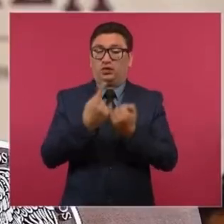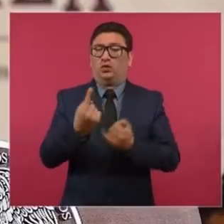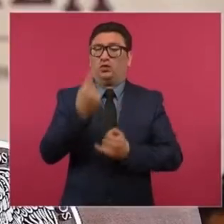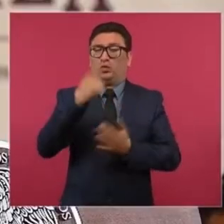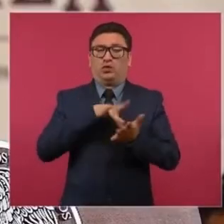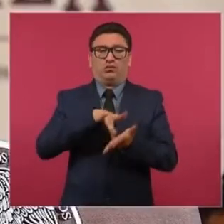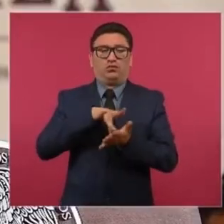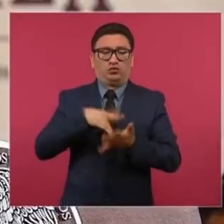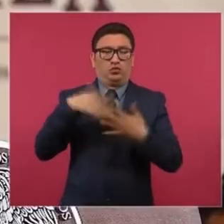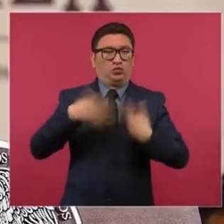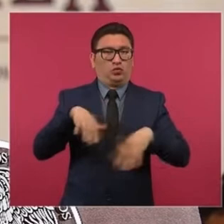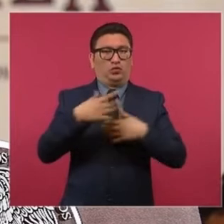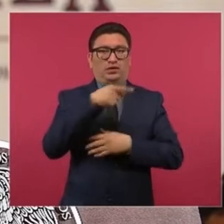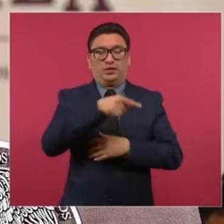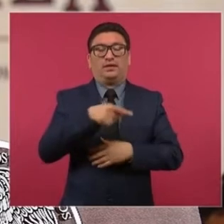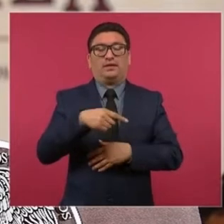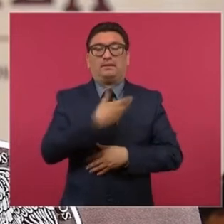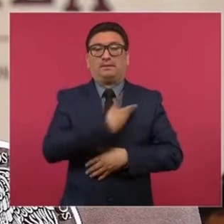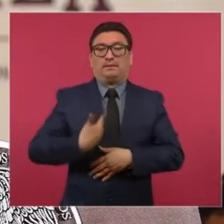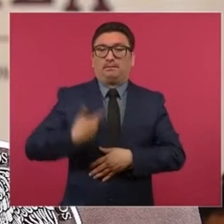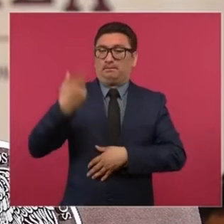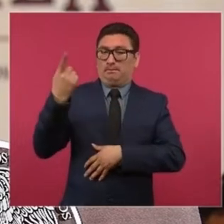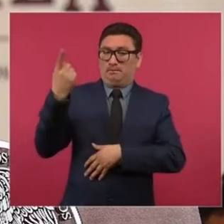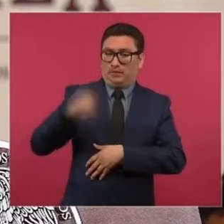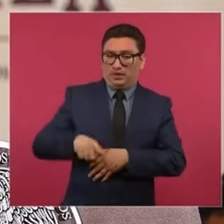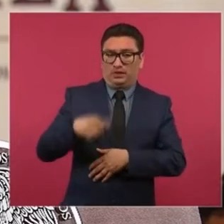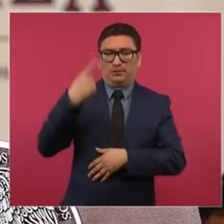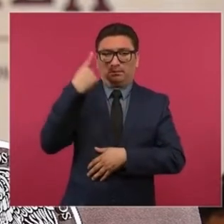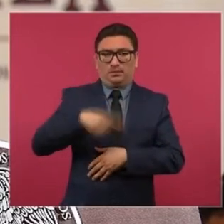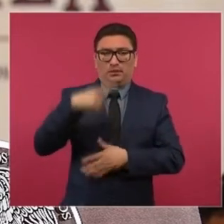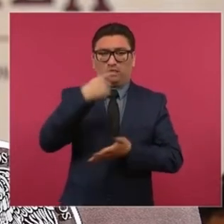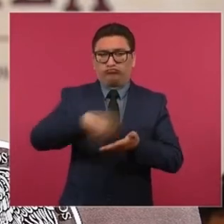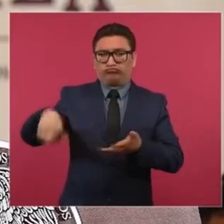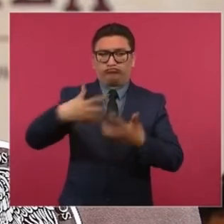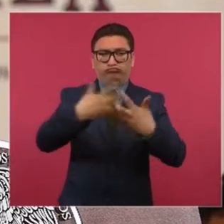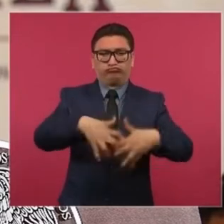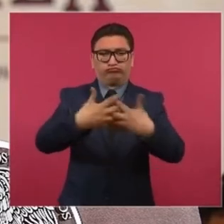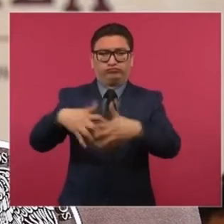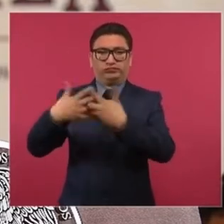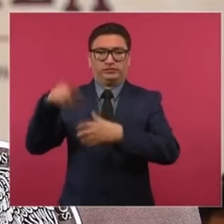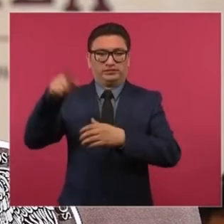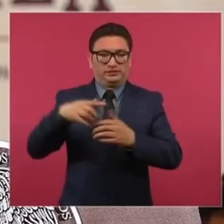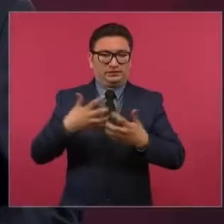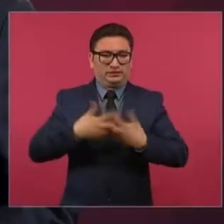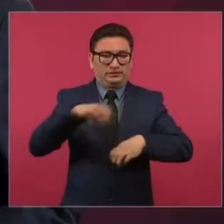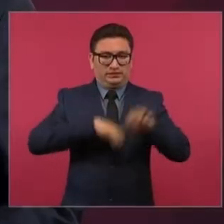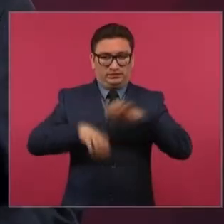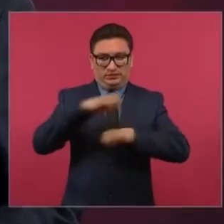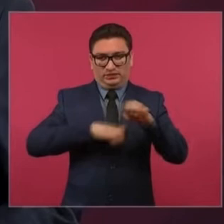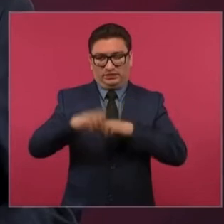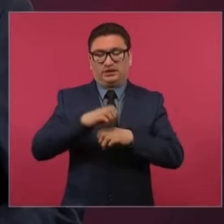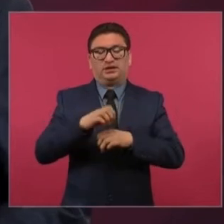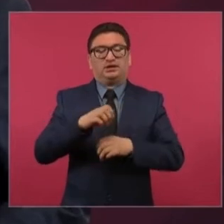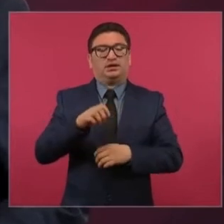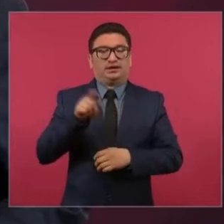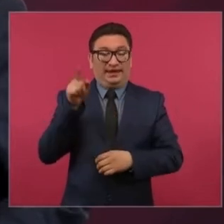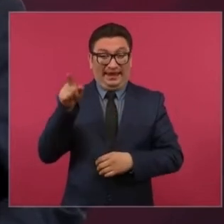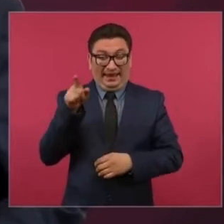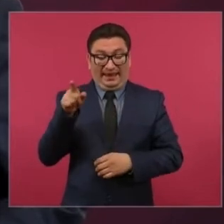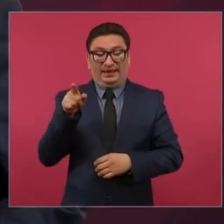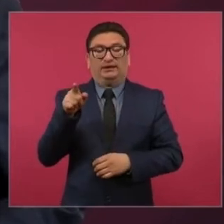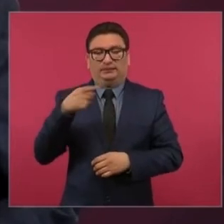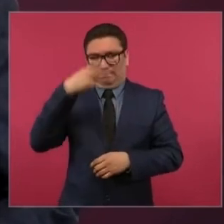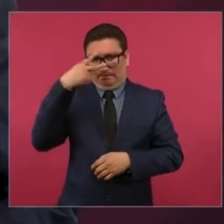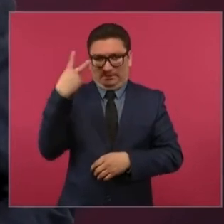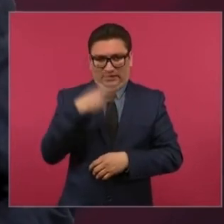extraordinario con la instrucción del presidente de comprar plantas a la empresa Iberdrola. Con esto México